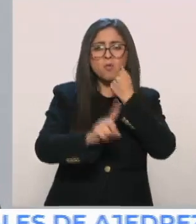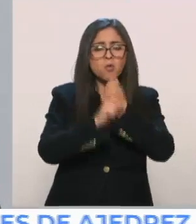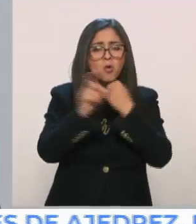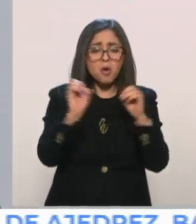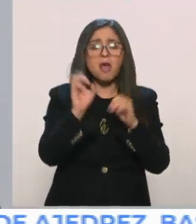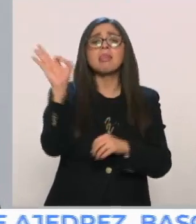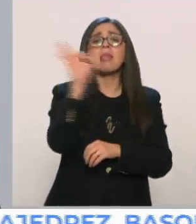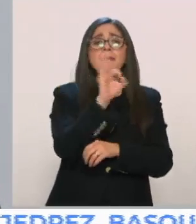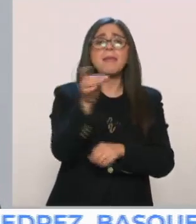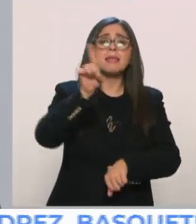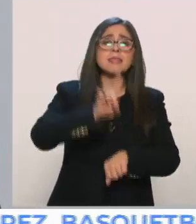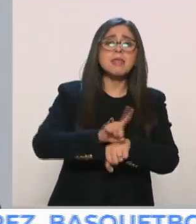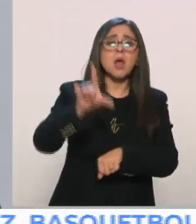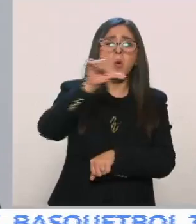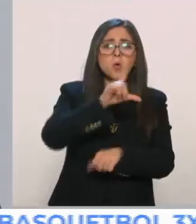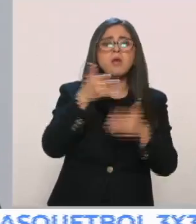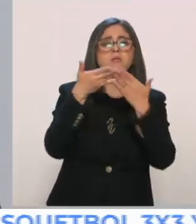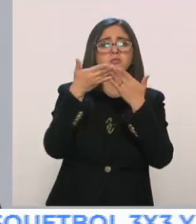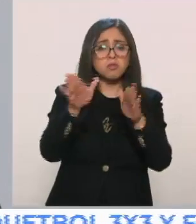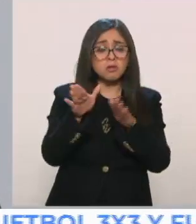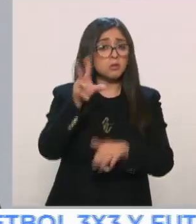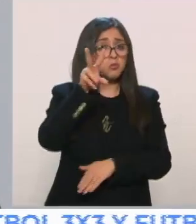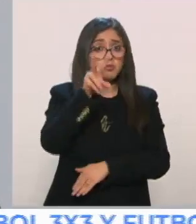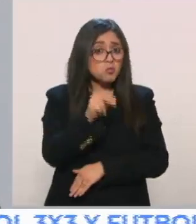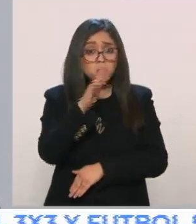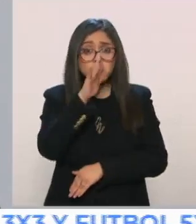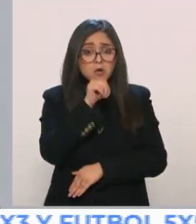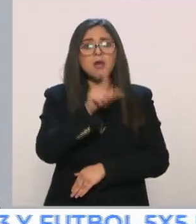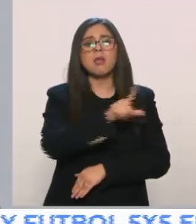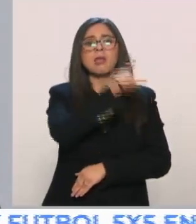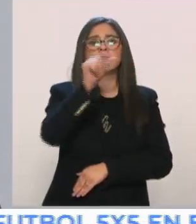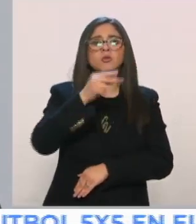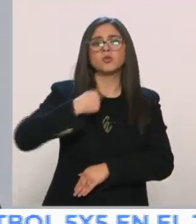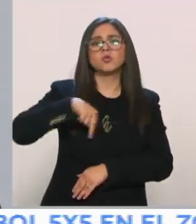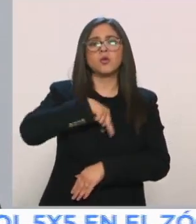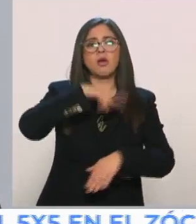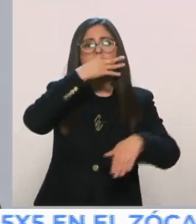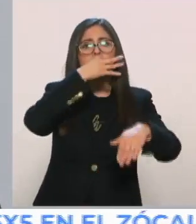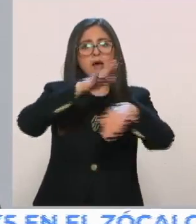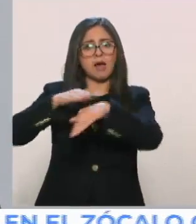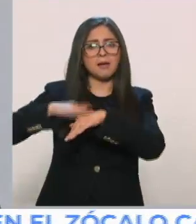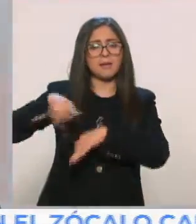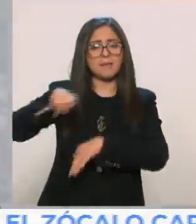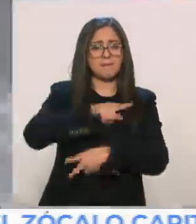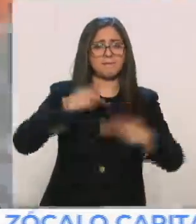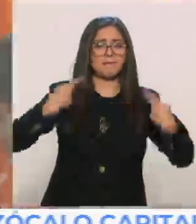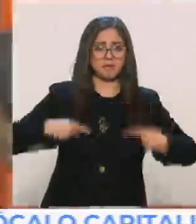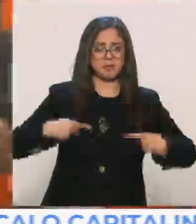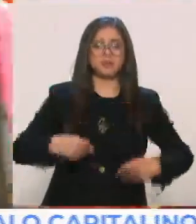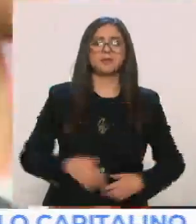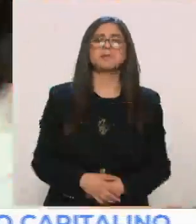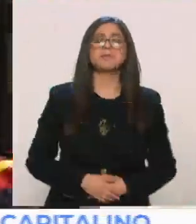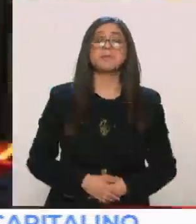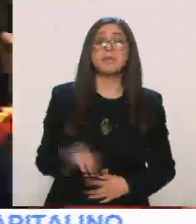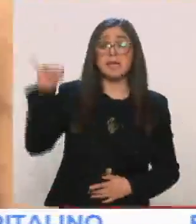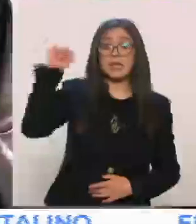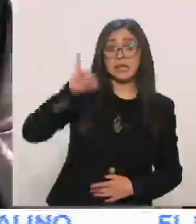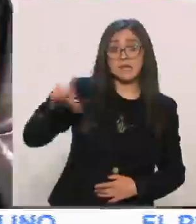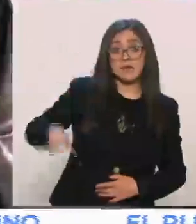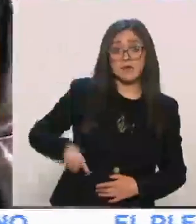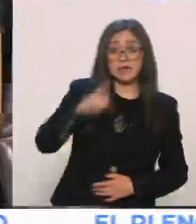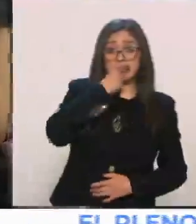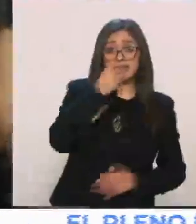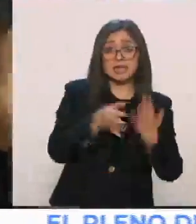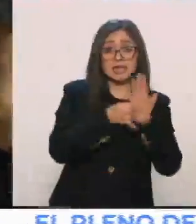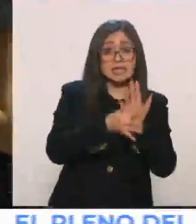lunes. Si no, en los siguientes días estaremos informando a la población. La mandataria capitalina recordó que para la recuperación de este importante medio